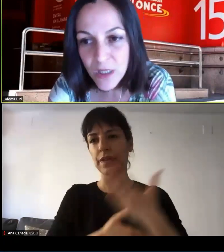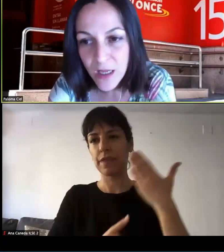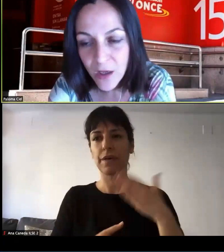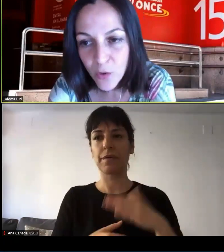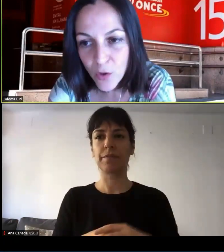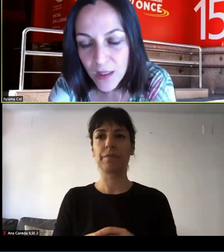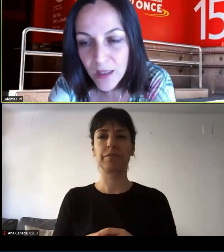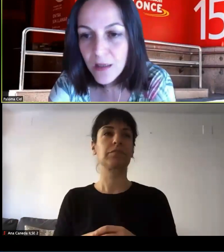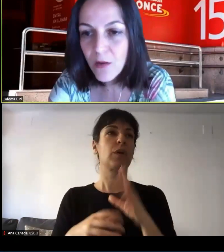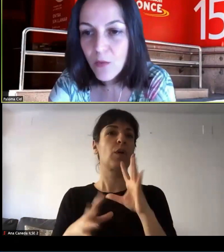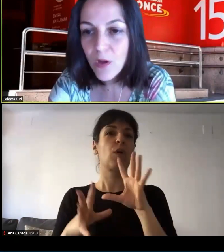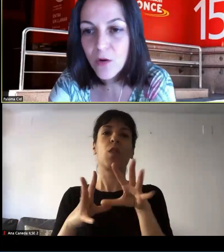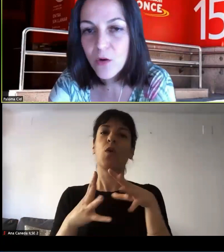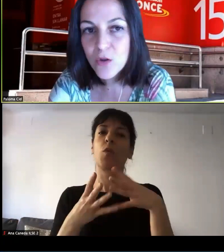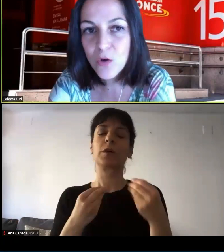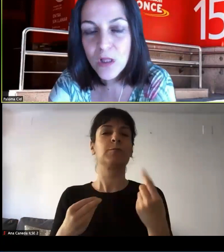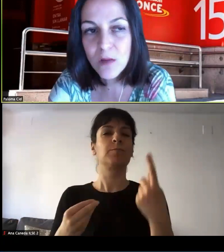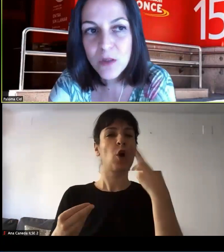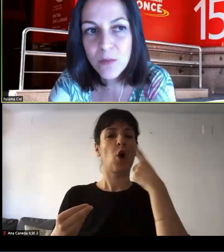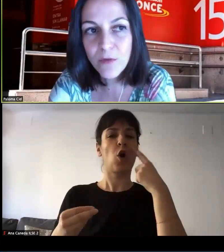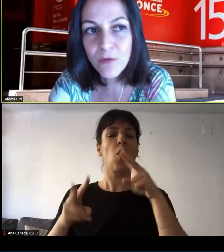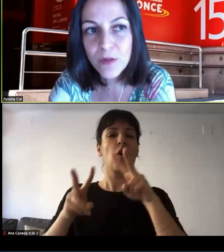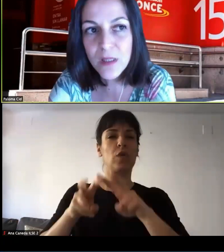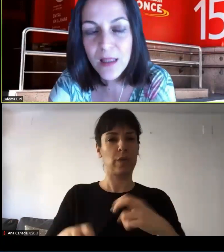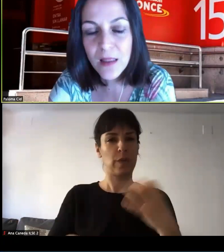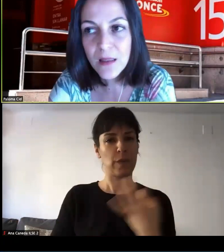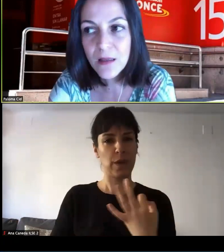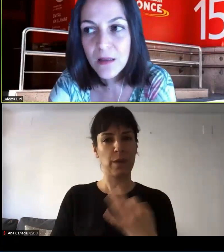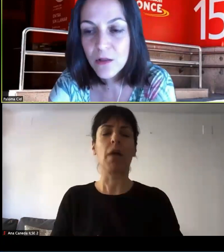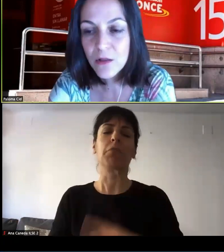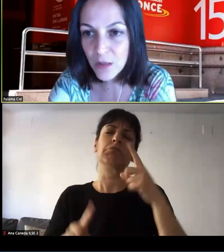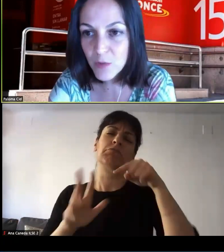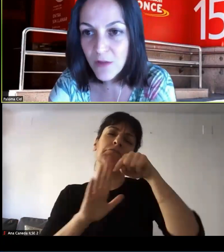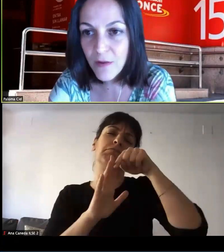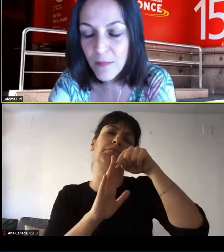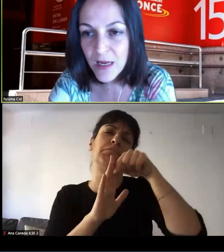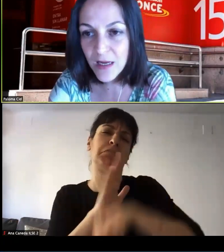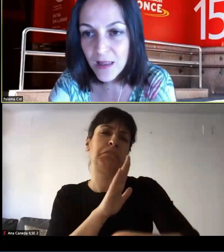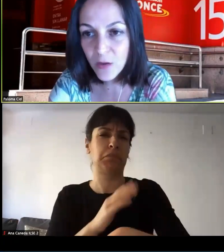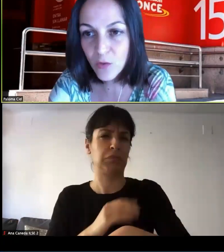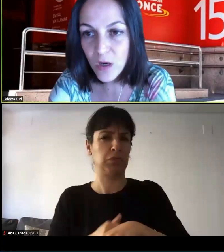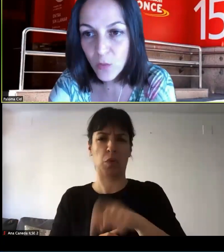documentos que hay que conocer, aunque no los conozcamos en profundidad, nos tenemos que